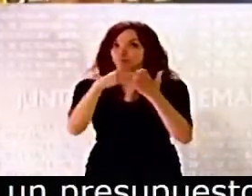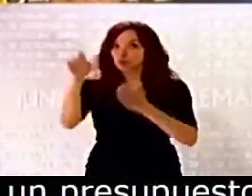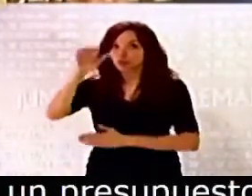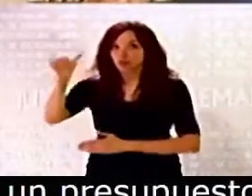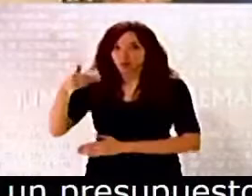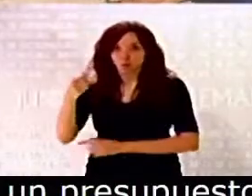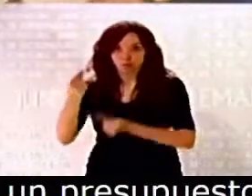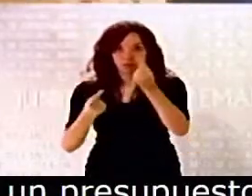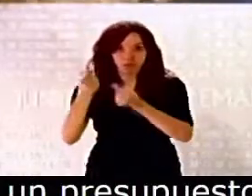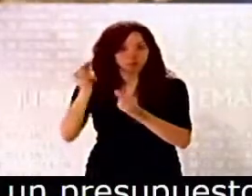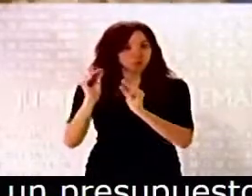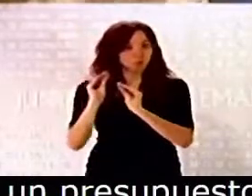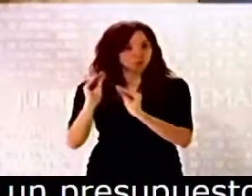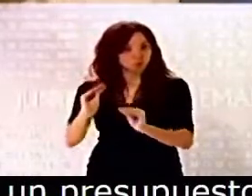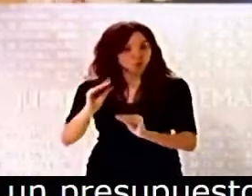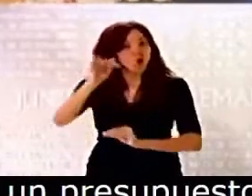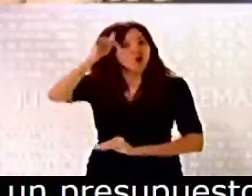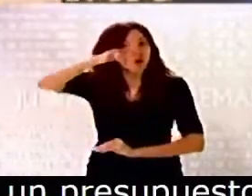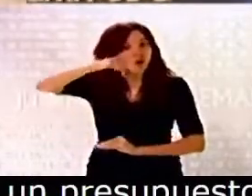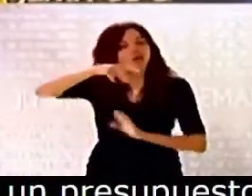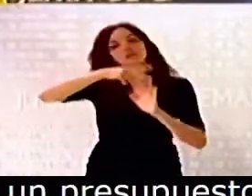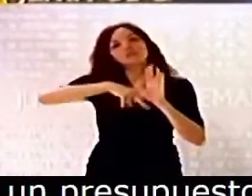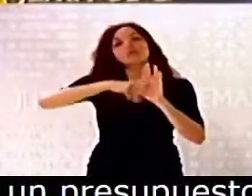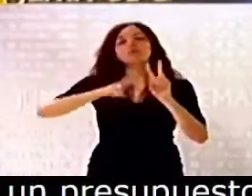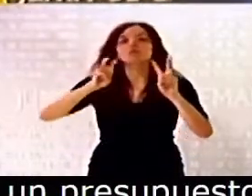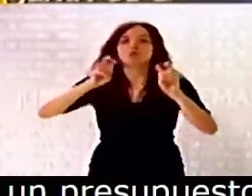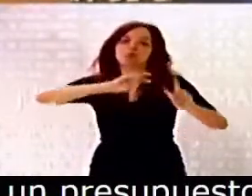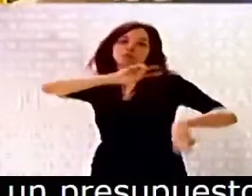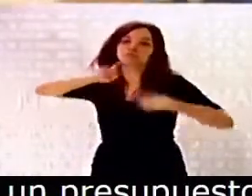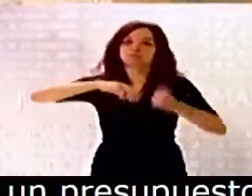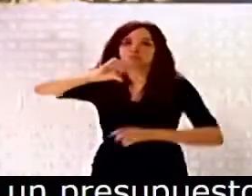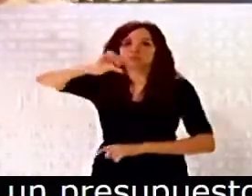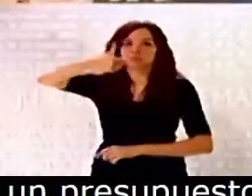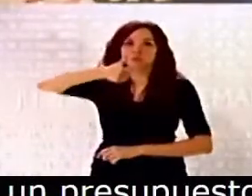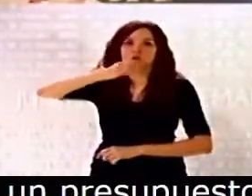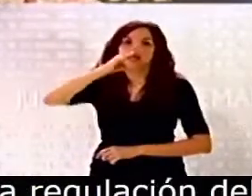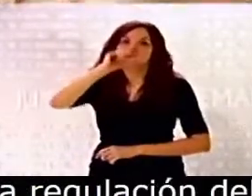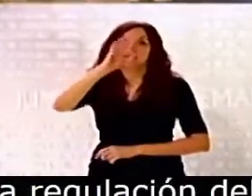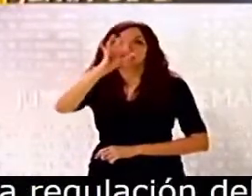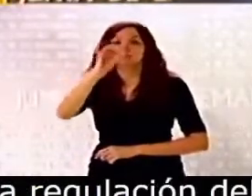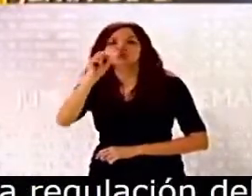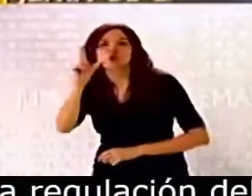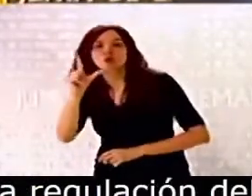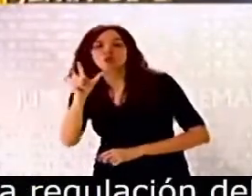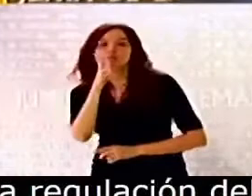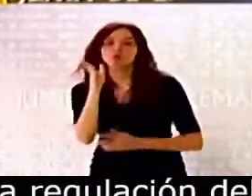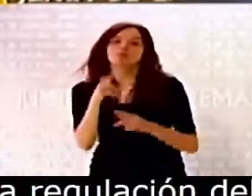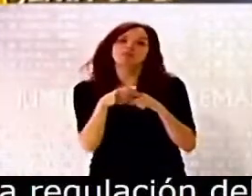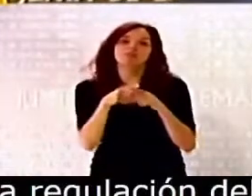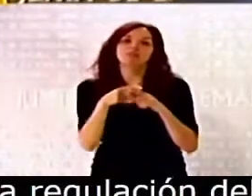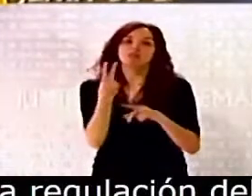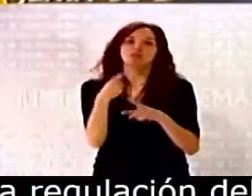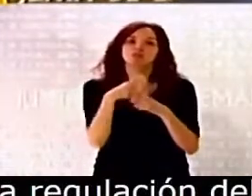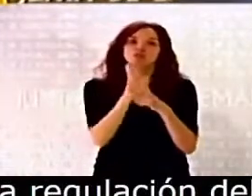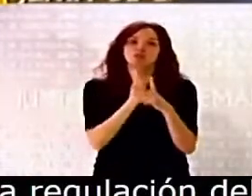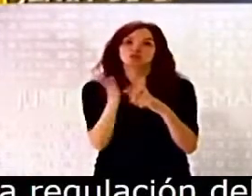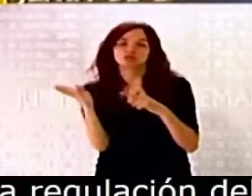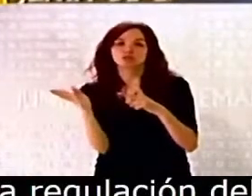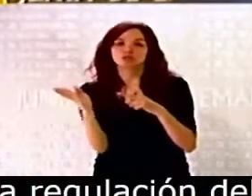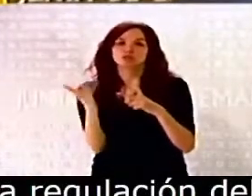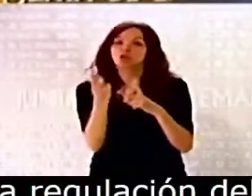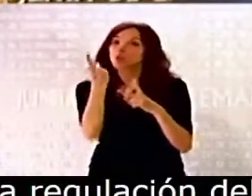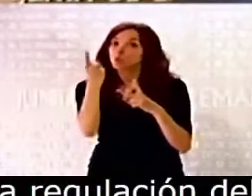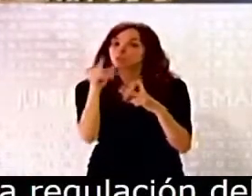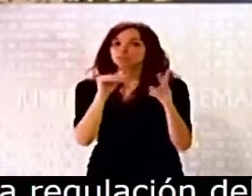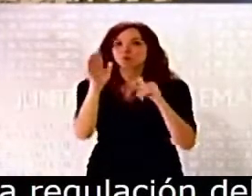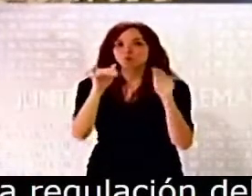estamos aprobando una nueva regulación del programa Crisol porque lo dividimos en 2 programas y estamos convocando hoy, además, uno de ellos,